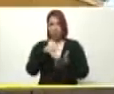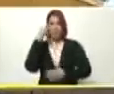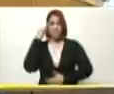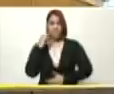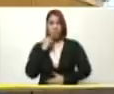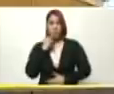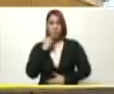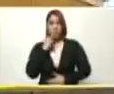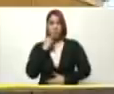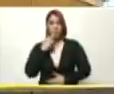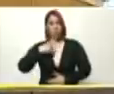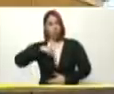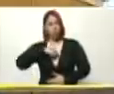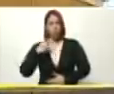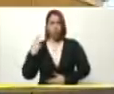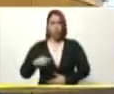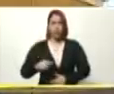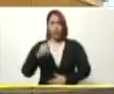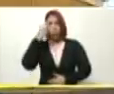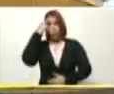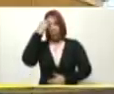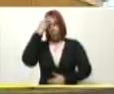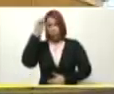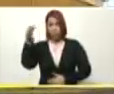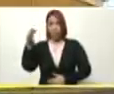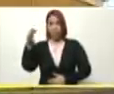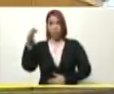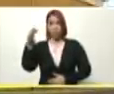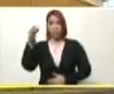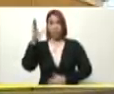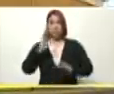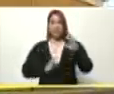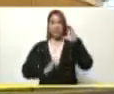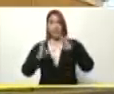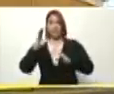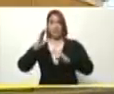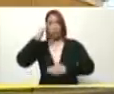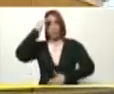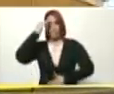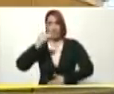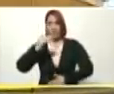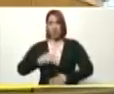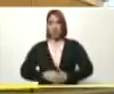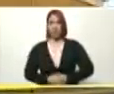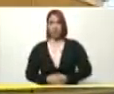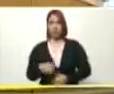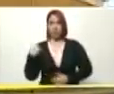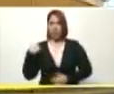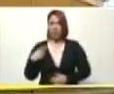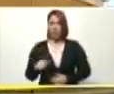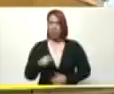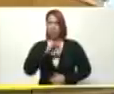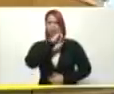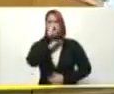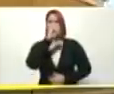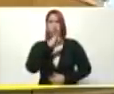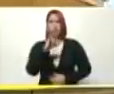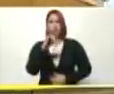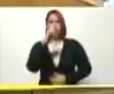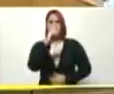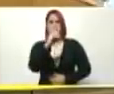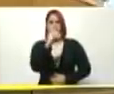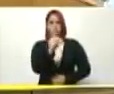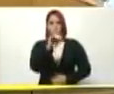Como nosotros tenemos un consejo científico militar, como tenemos una zona económica